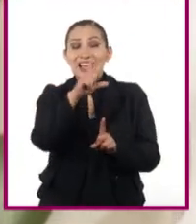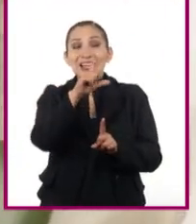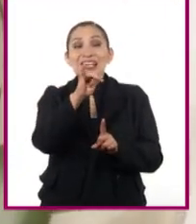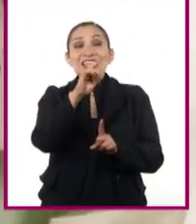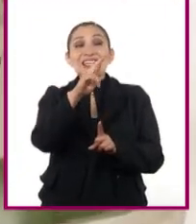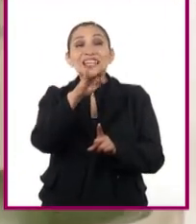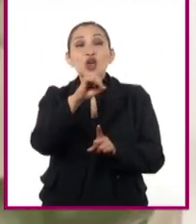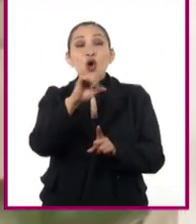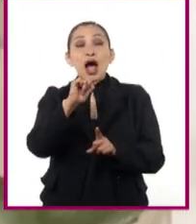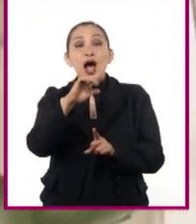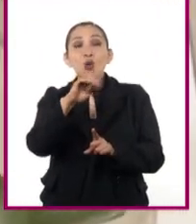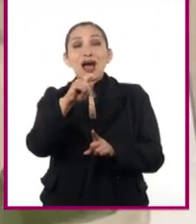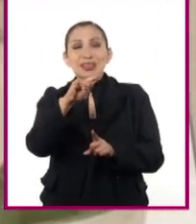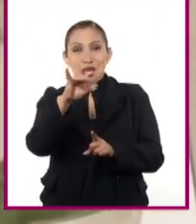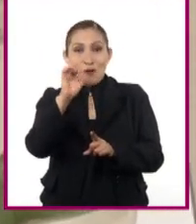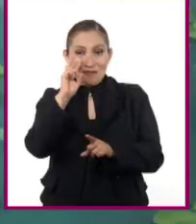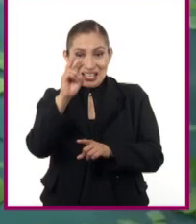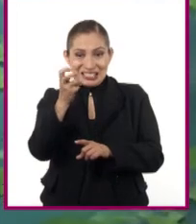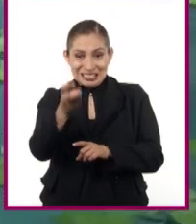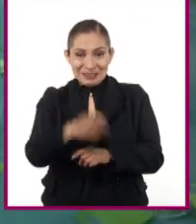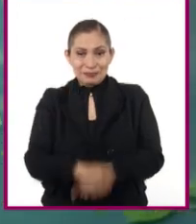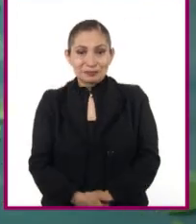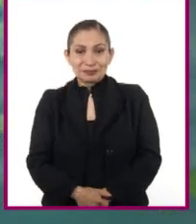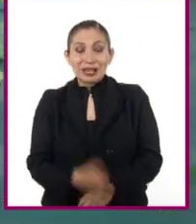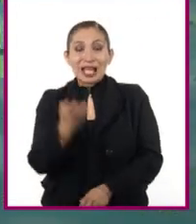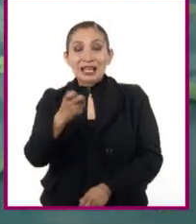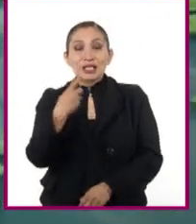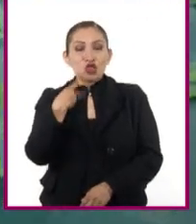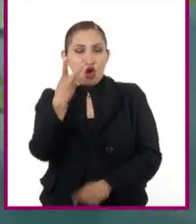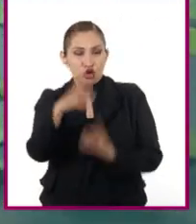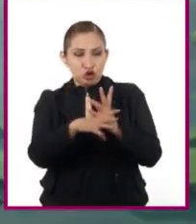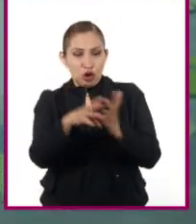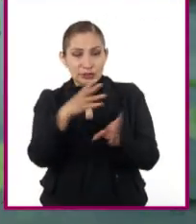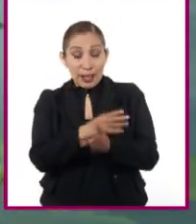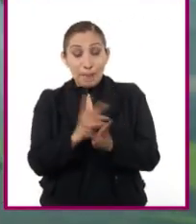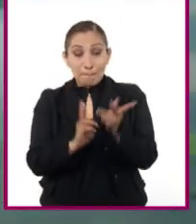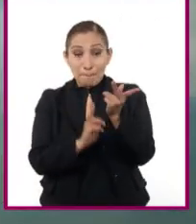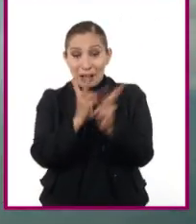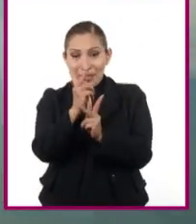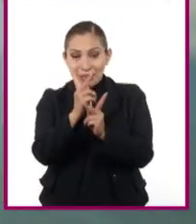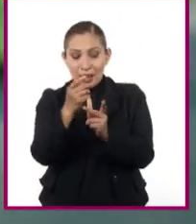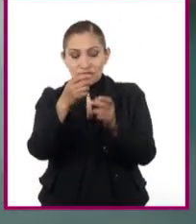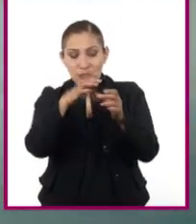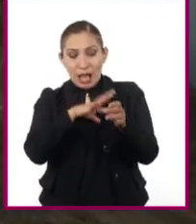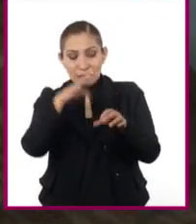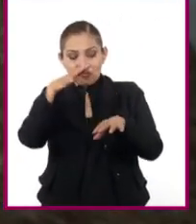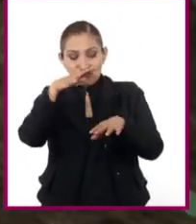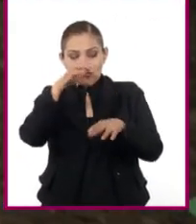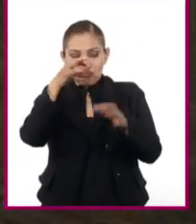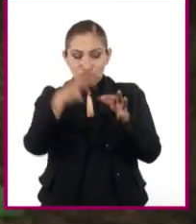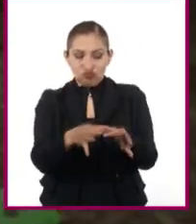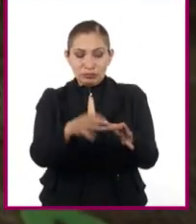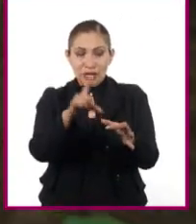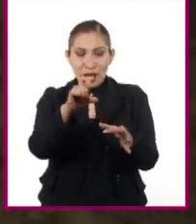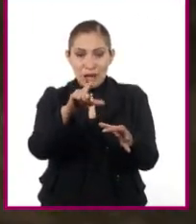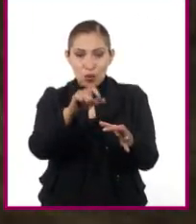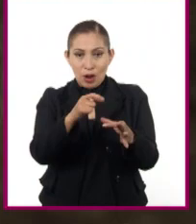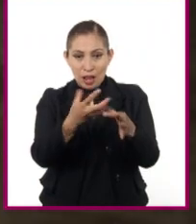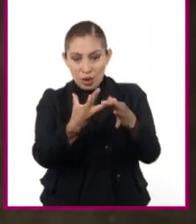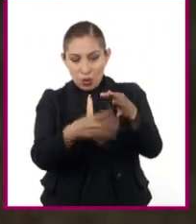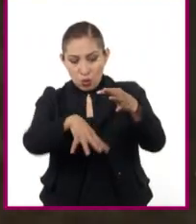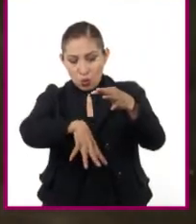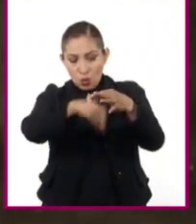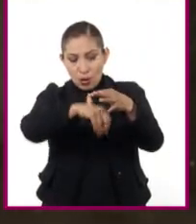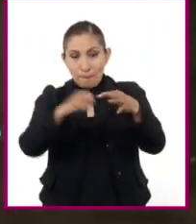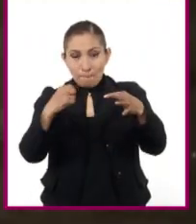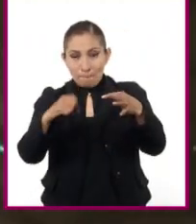el lirio acuático, que es la que ustedes pueden ver aquí. Aquí van a pasar dos cosas. La planta va a utilizar el agua del embalse